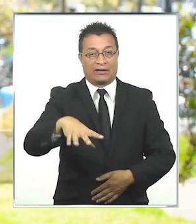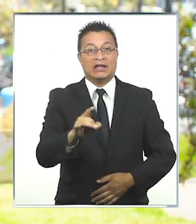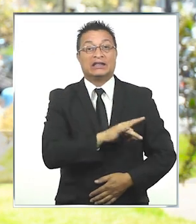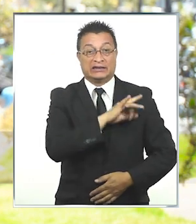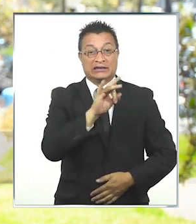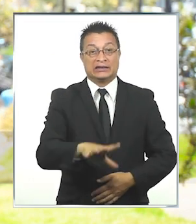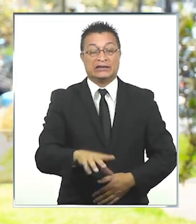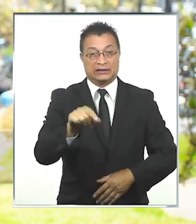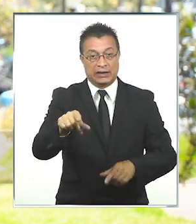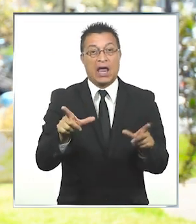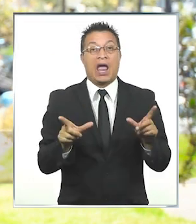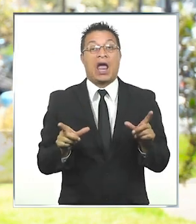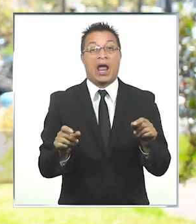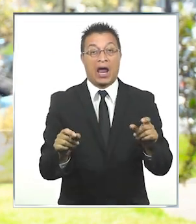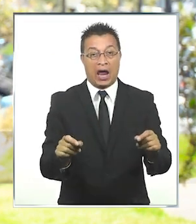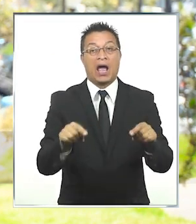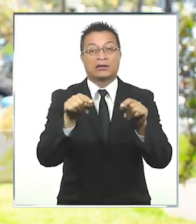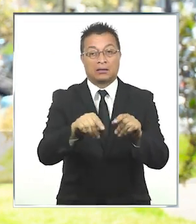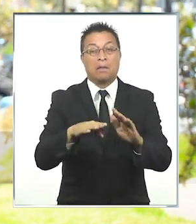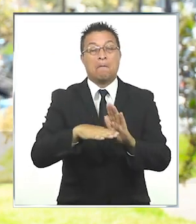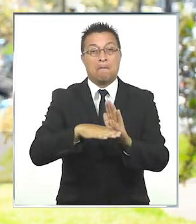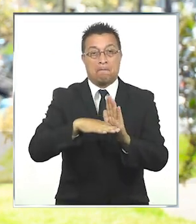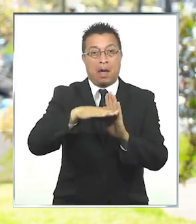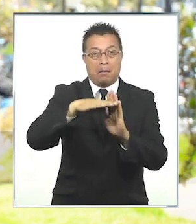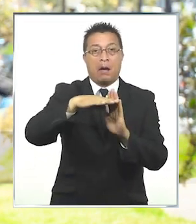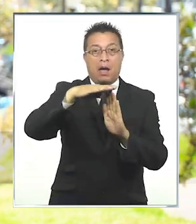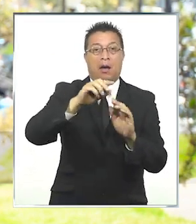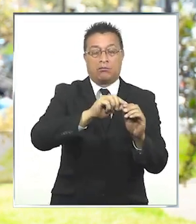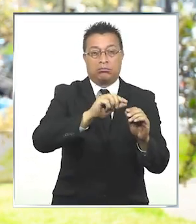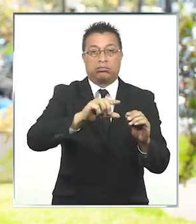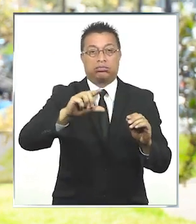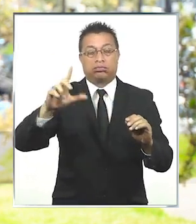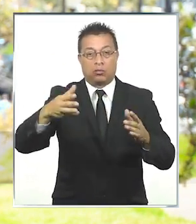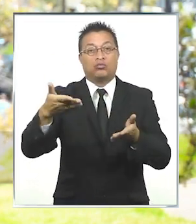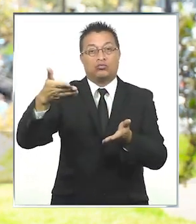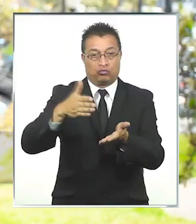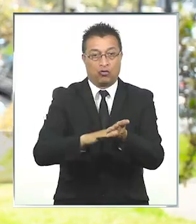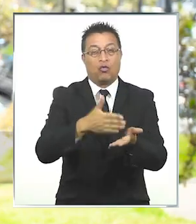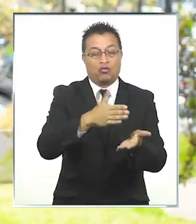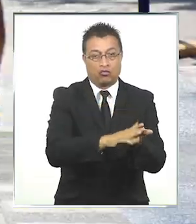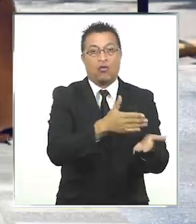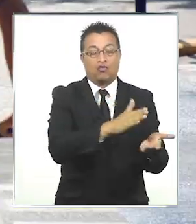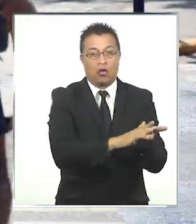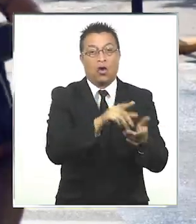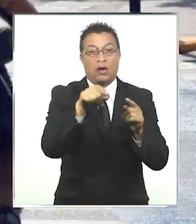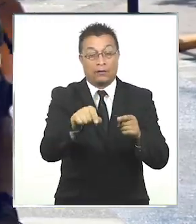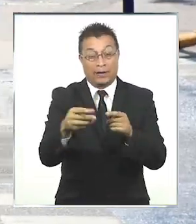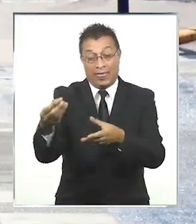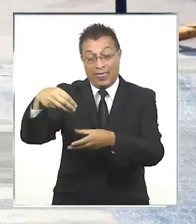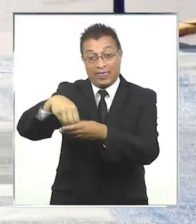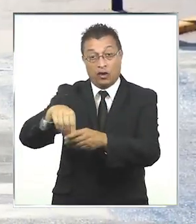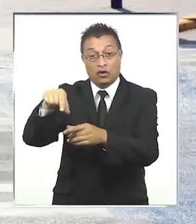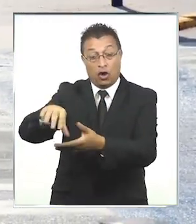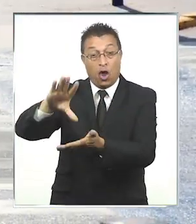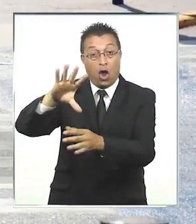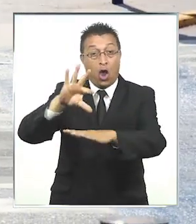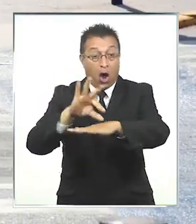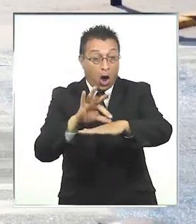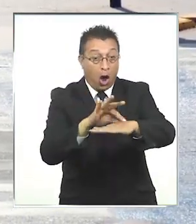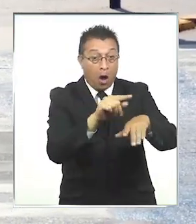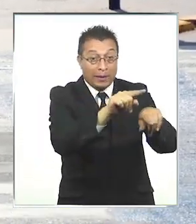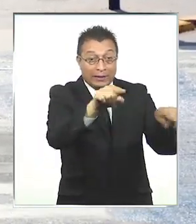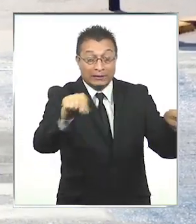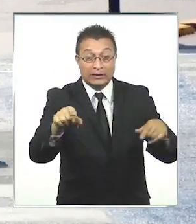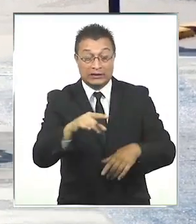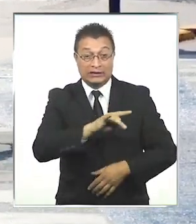Ustedes saben que en Chile el cáncer está adquiriendo una preponderancia cada vez mayor dentro de las causas de mortalidad. Dentro de los servicios de